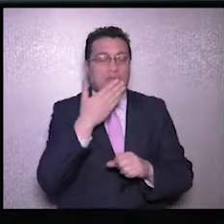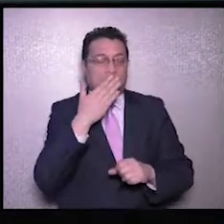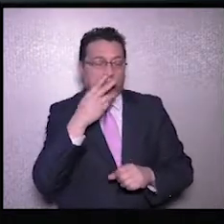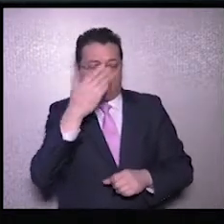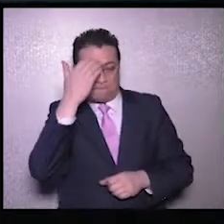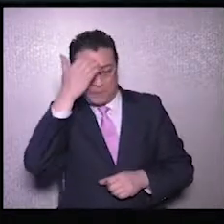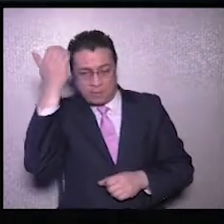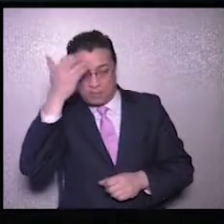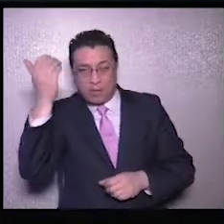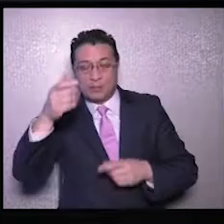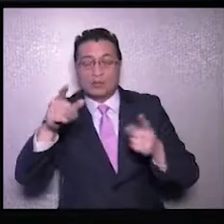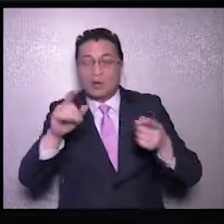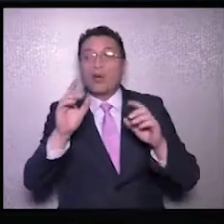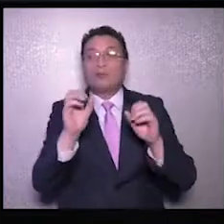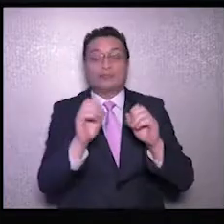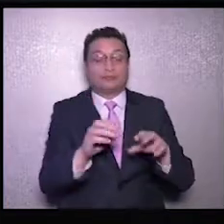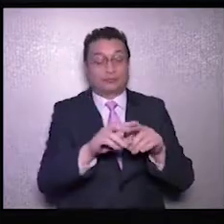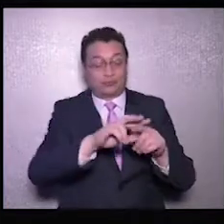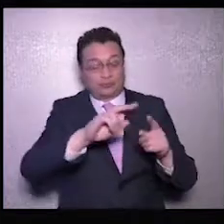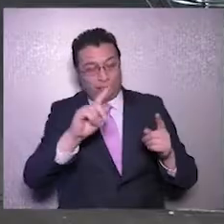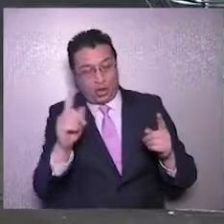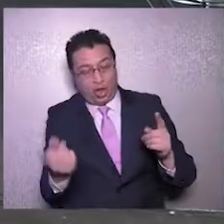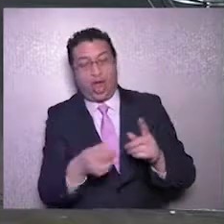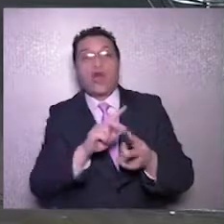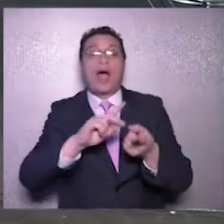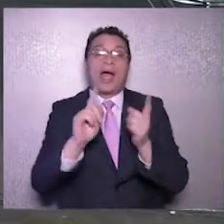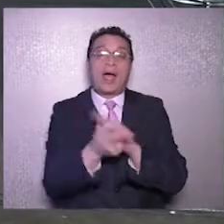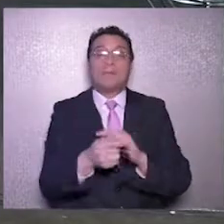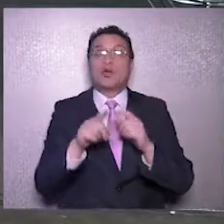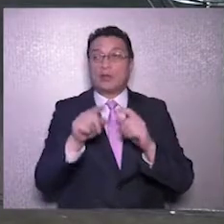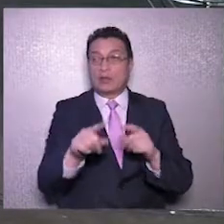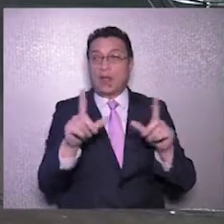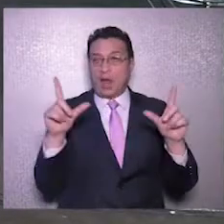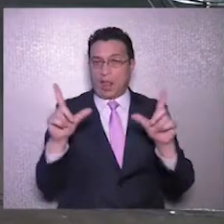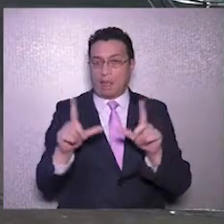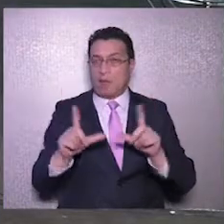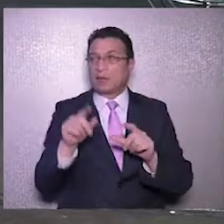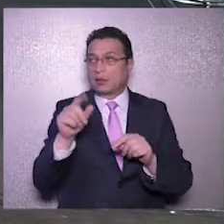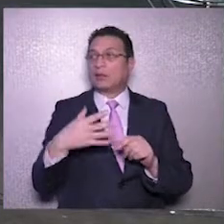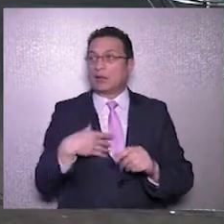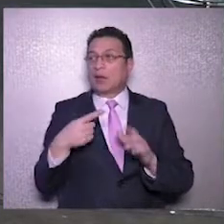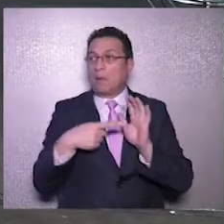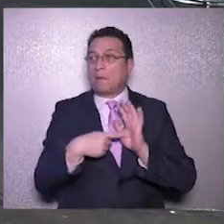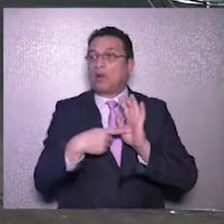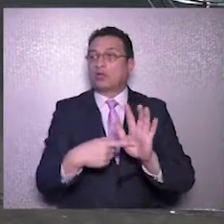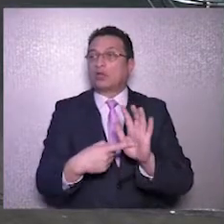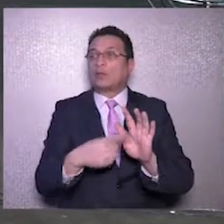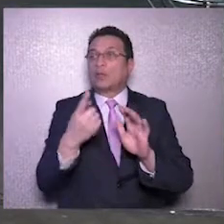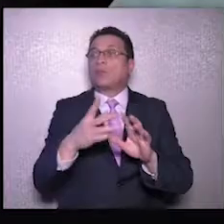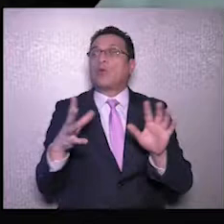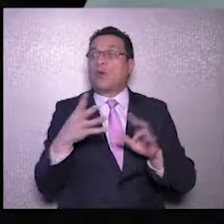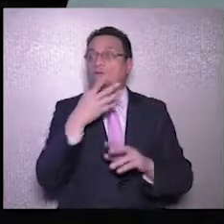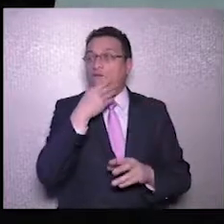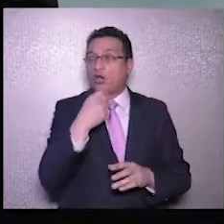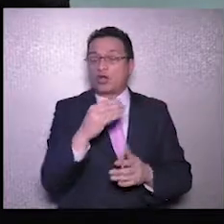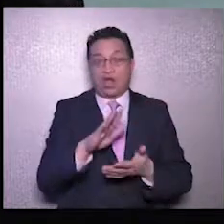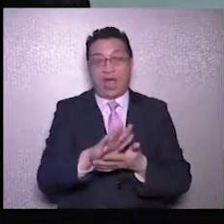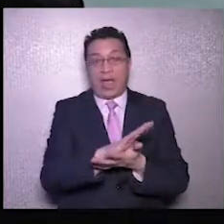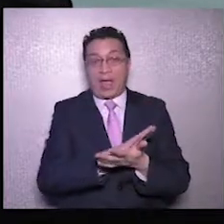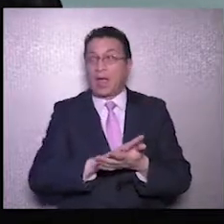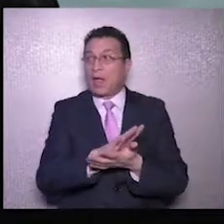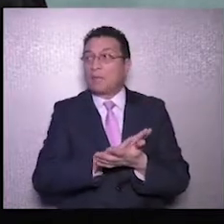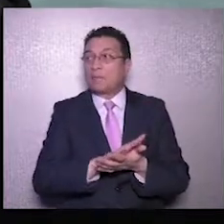futuros guiadores de todos estos cambios. Y en las imágenes yo quiero mostrar como un muy bonito ejemplo